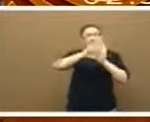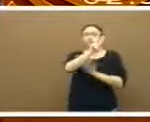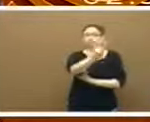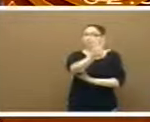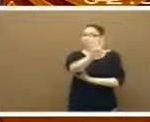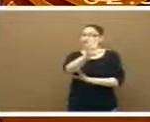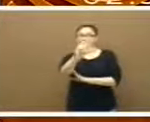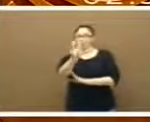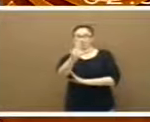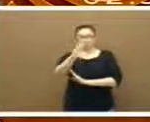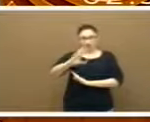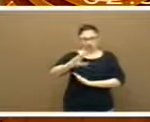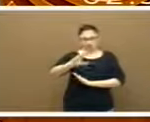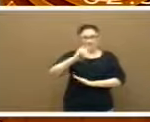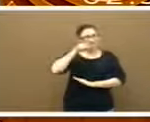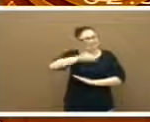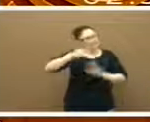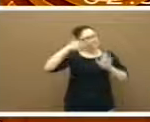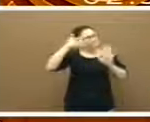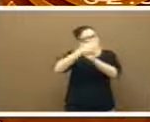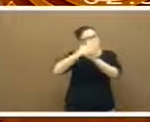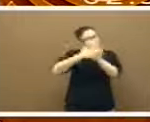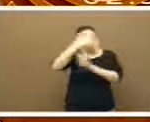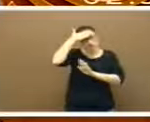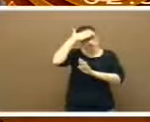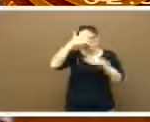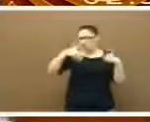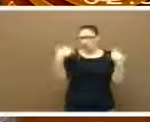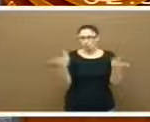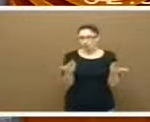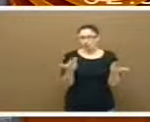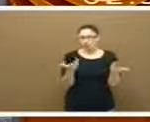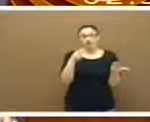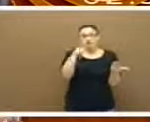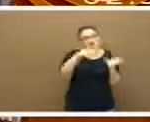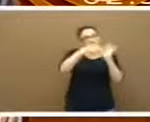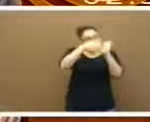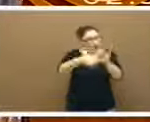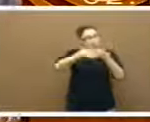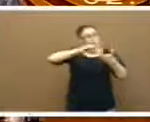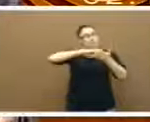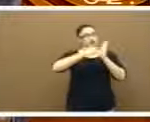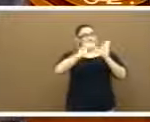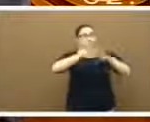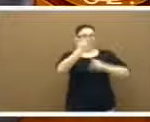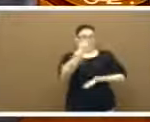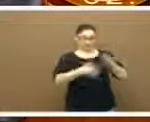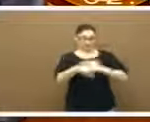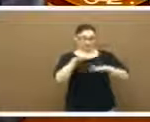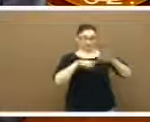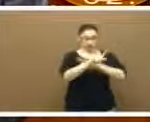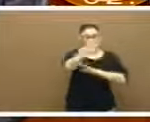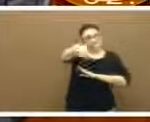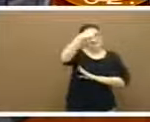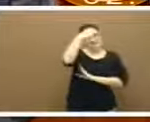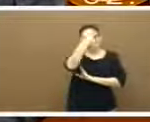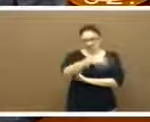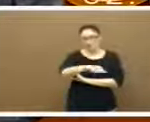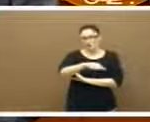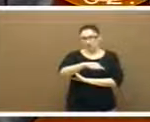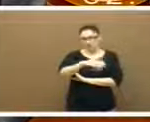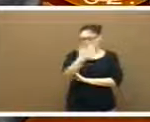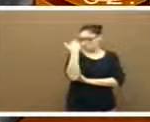252C. Aquí de lo que se trata fundamentalmente es de incrementar a los proyectos de cooperación al desarrollo, que, como saben sus señorías, en los